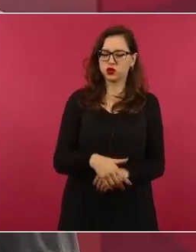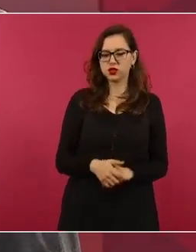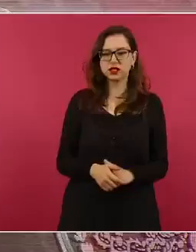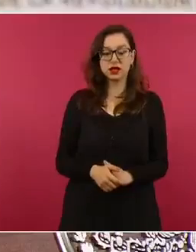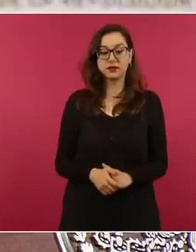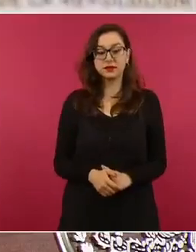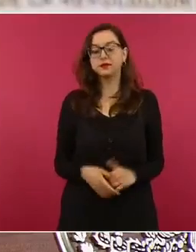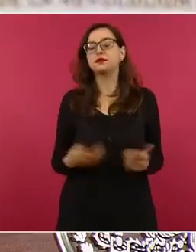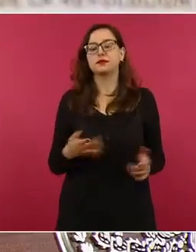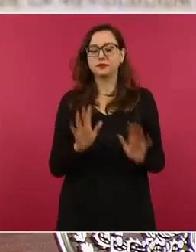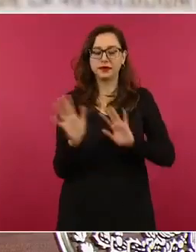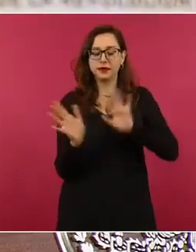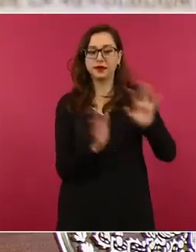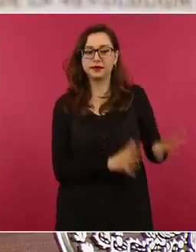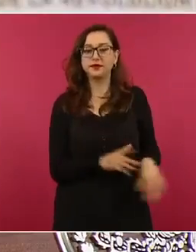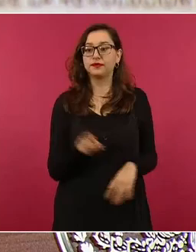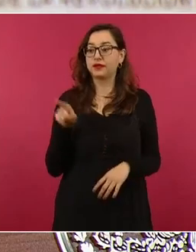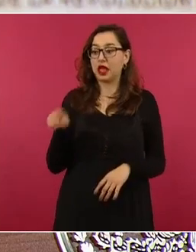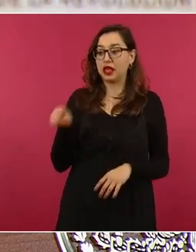de mis hijos,